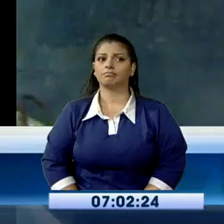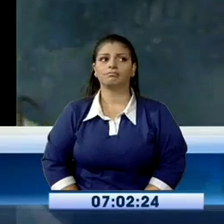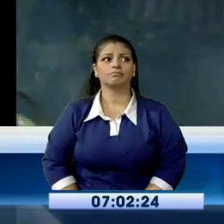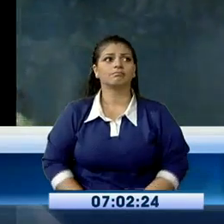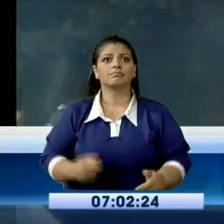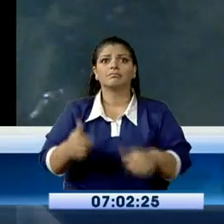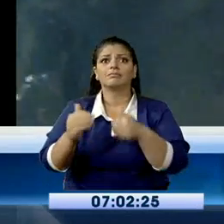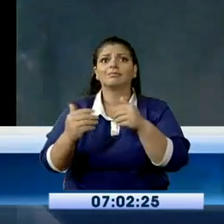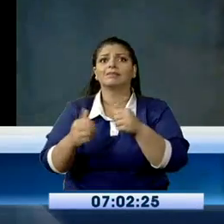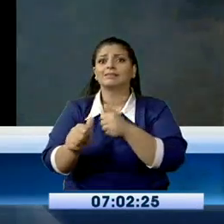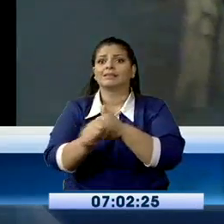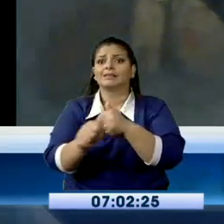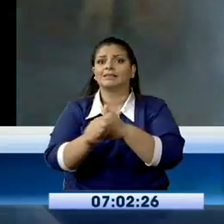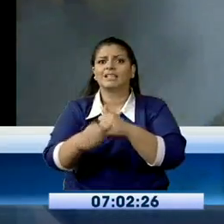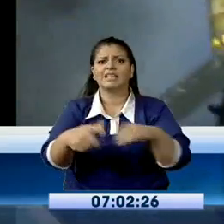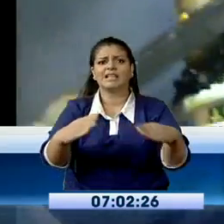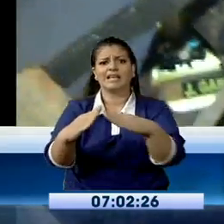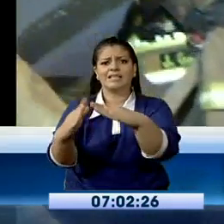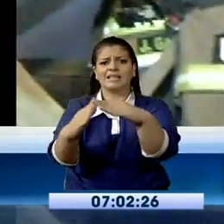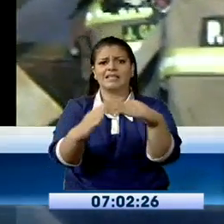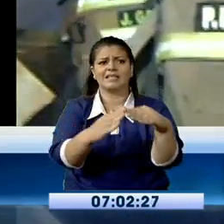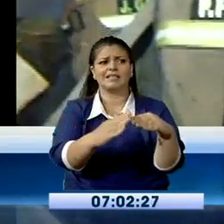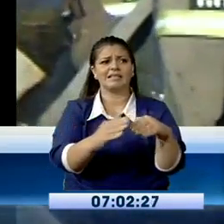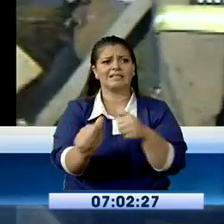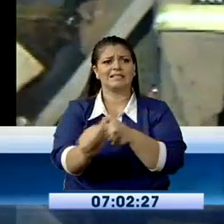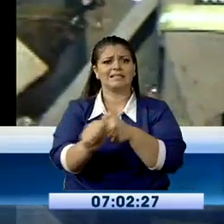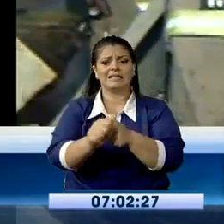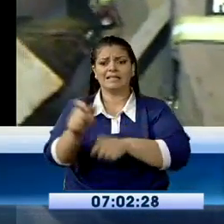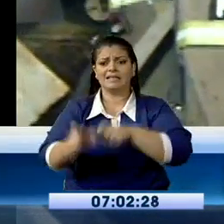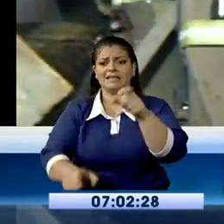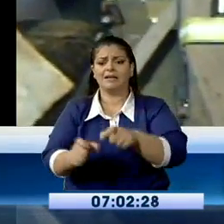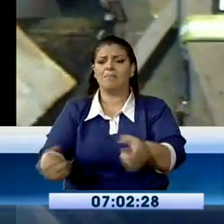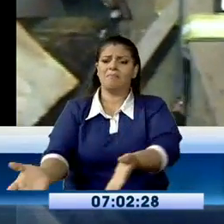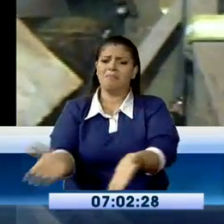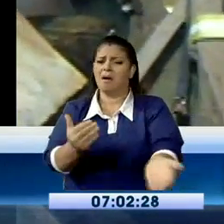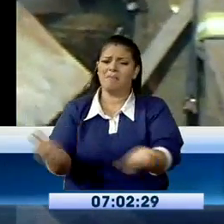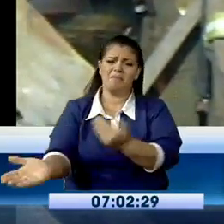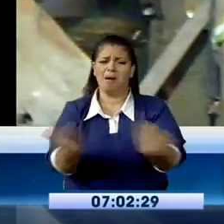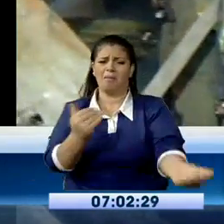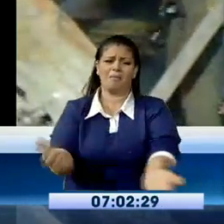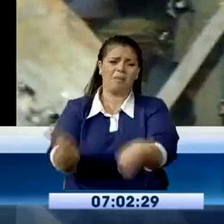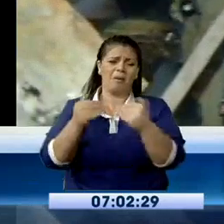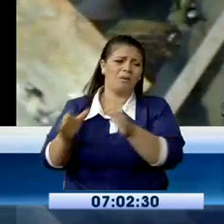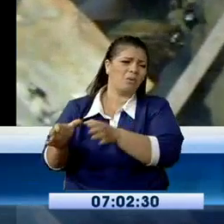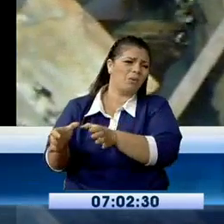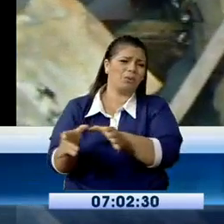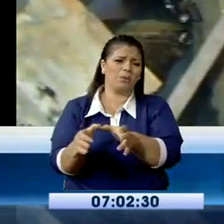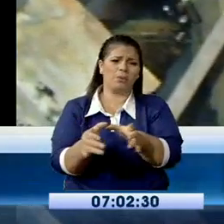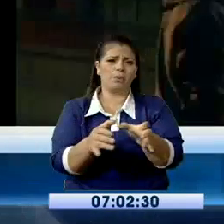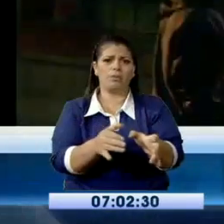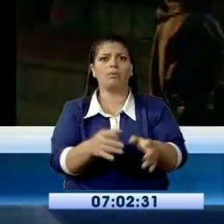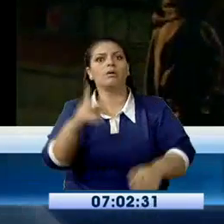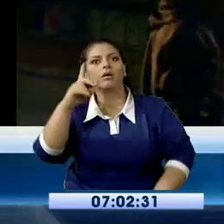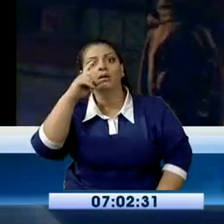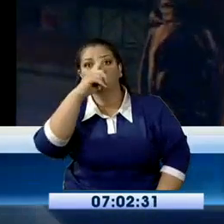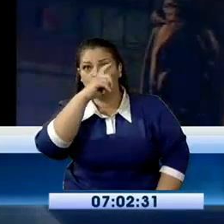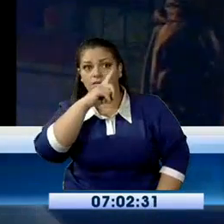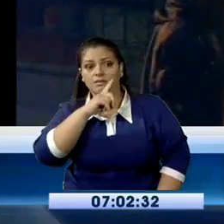del sector, quienes habitaban o habitan en las viviendas aledañas al domicilio siniestrado. Pero